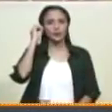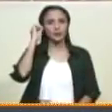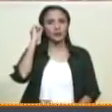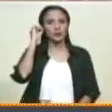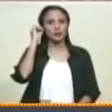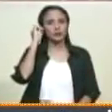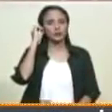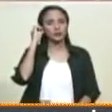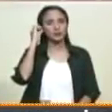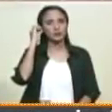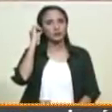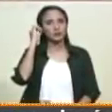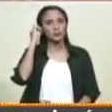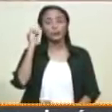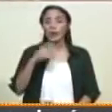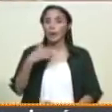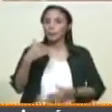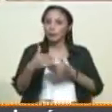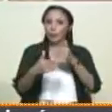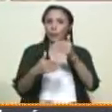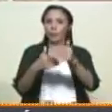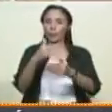Poco a poco comenzó a hacerse justicia